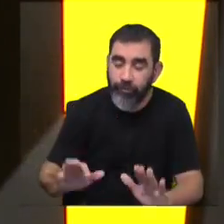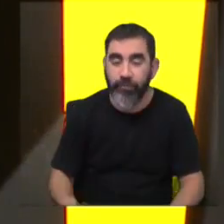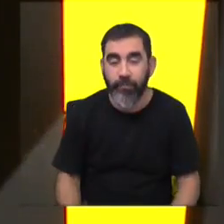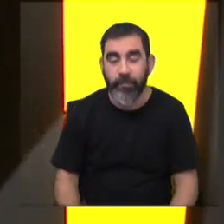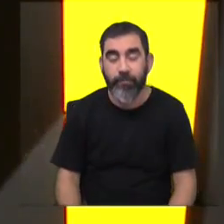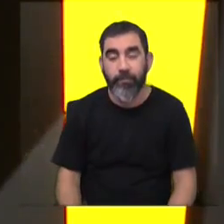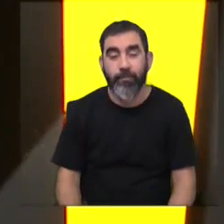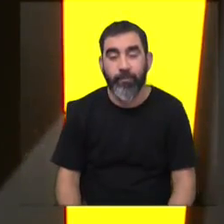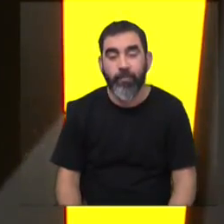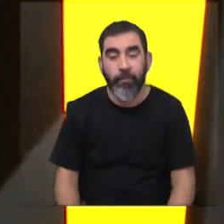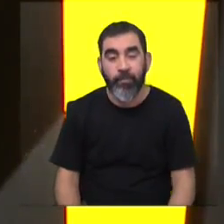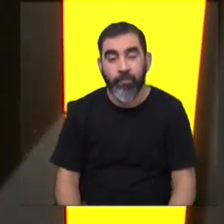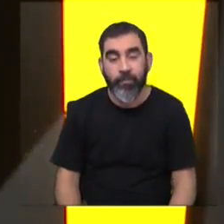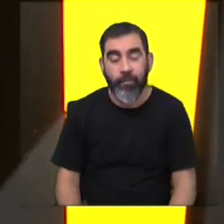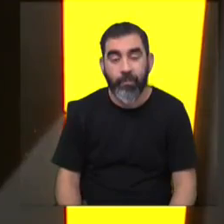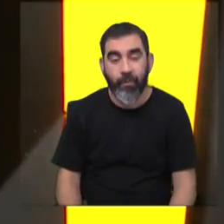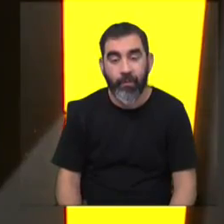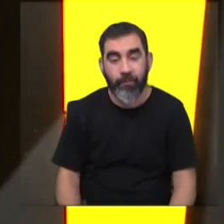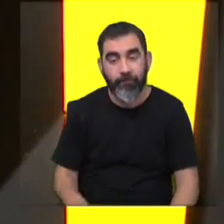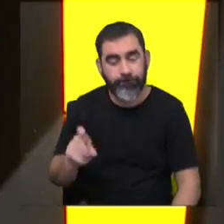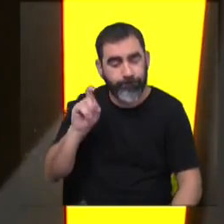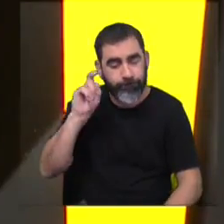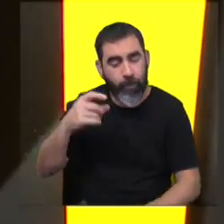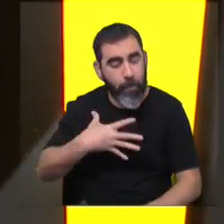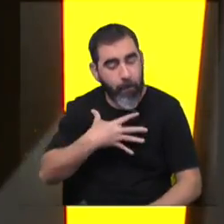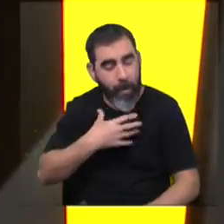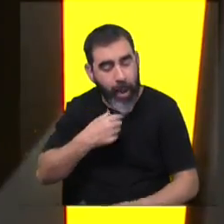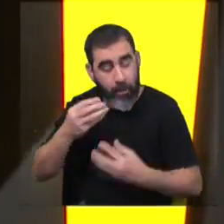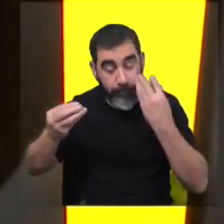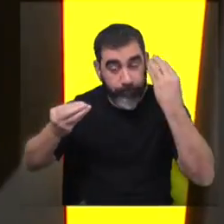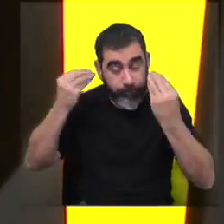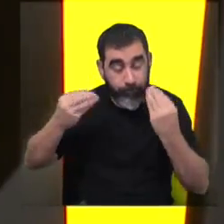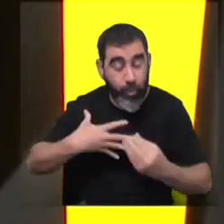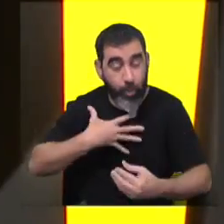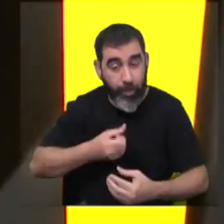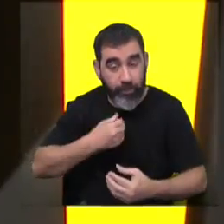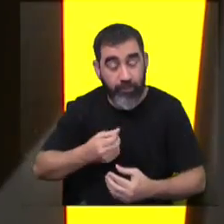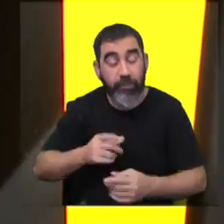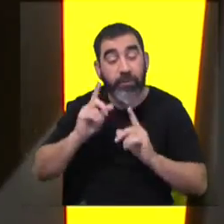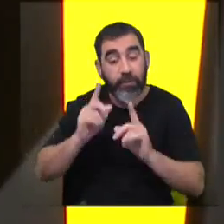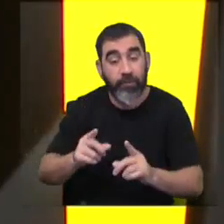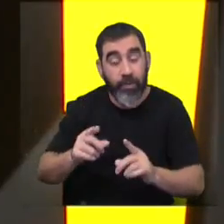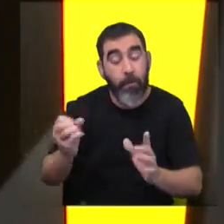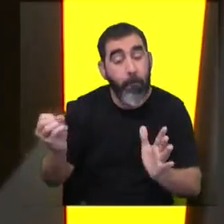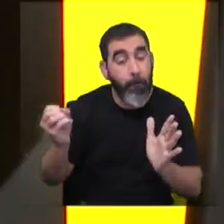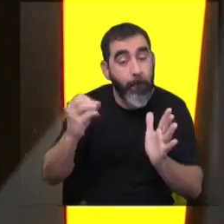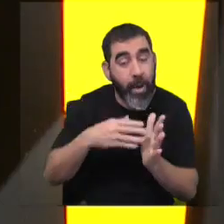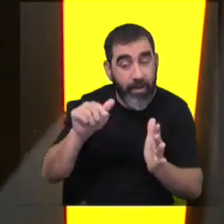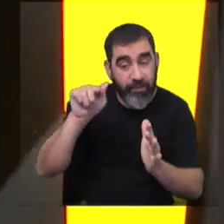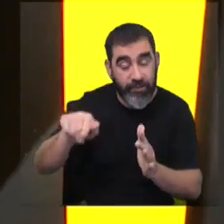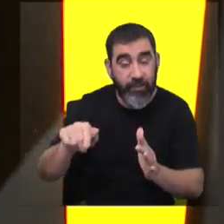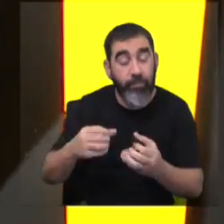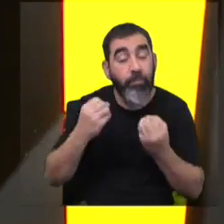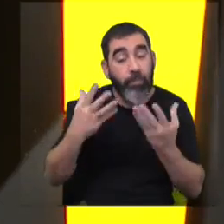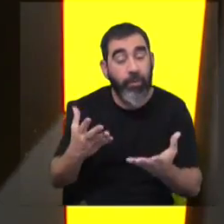uruguayo. Exacto, pero más allá de la obsesión por los blancos, de la preocupación por los blancos, trajimos esta mancha en particular porque